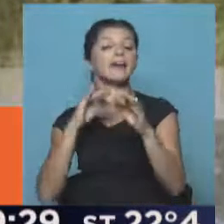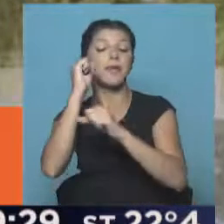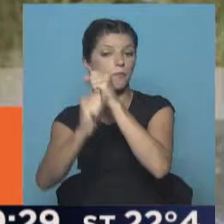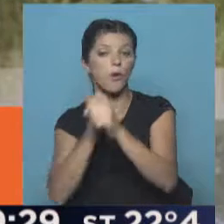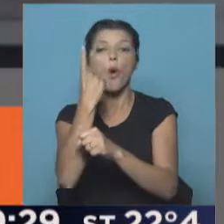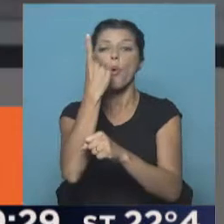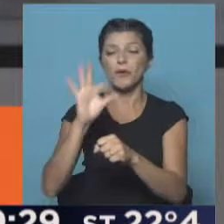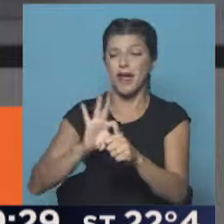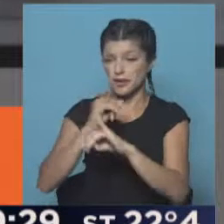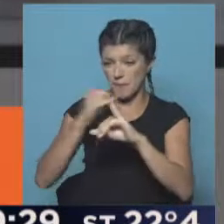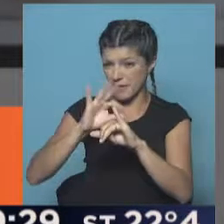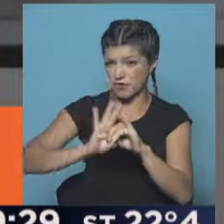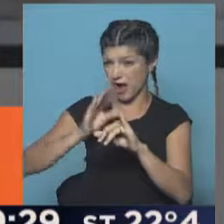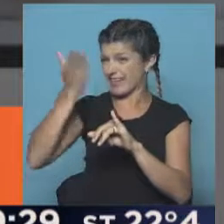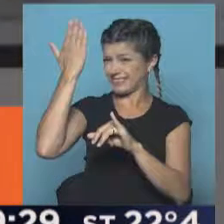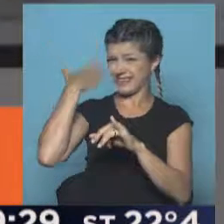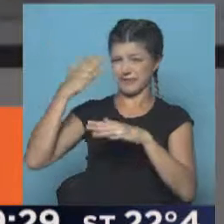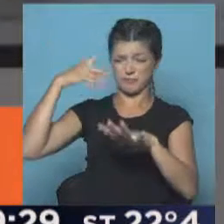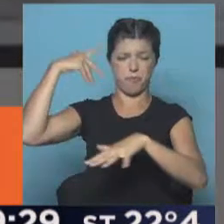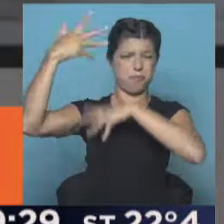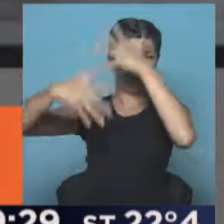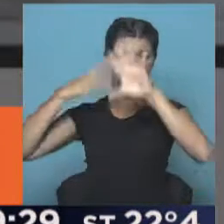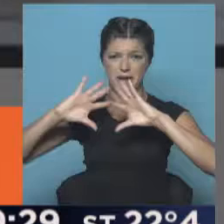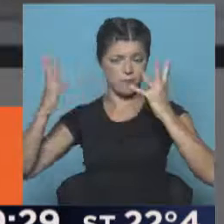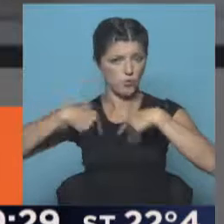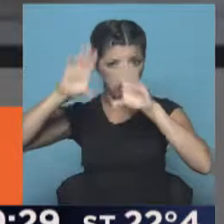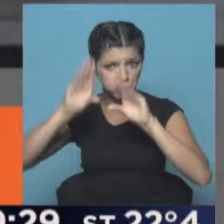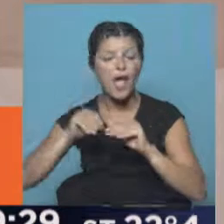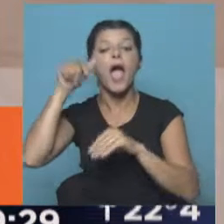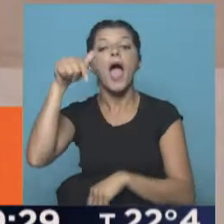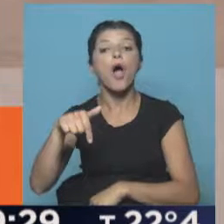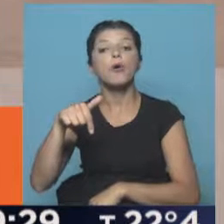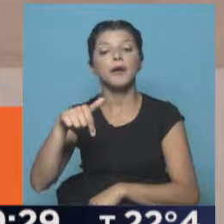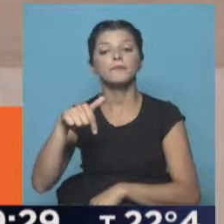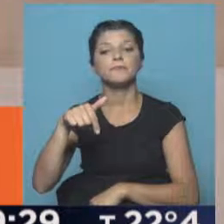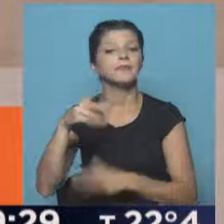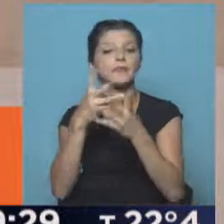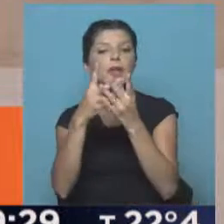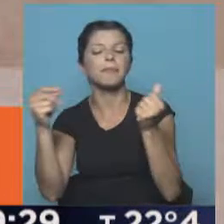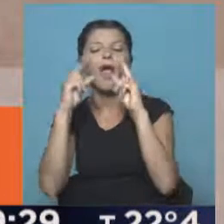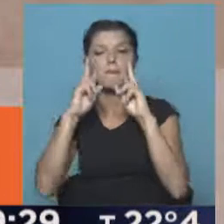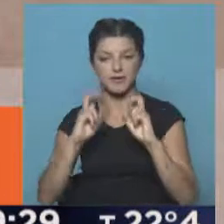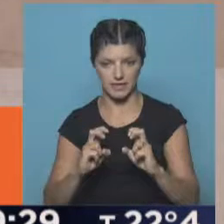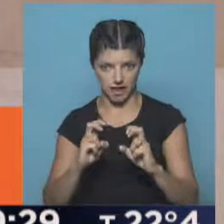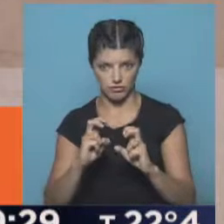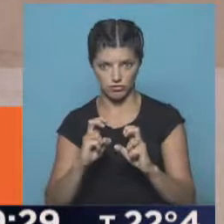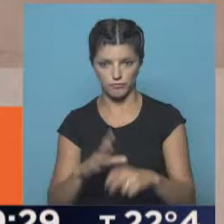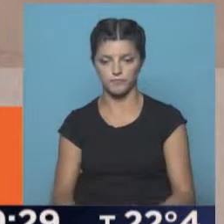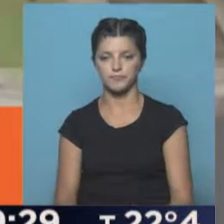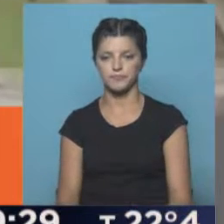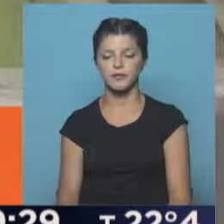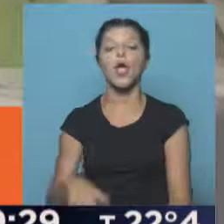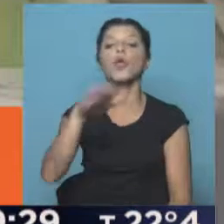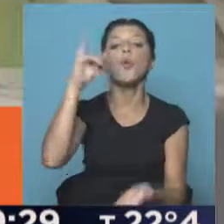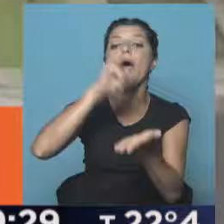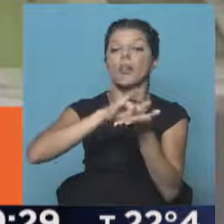medio después de que estallara el escándalo alrededor del mundo y le permite salir del banquillo de los acusados tras llegar a un acuerdo en Nueva York con